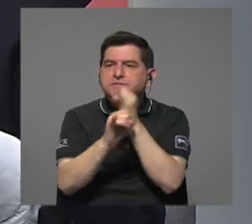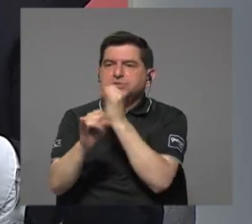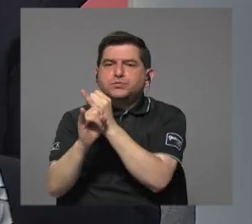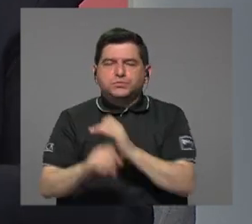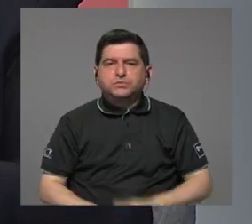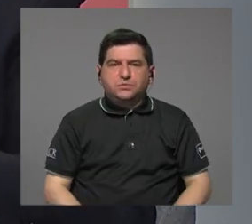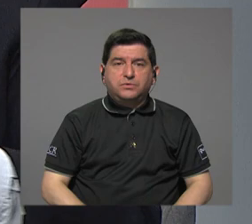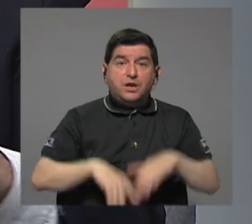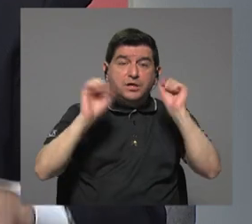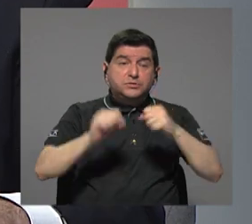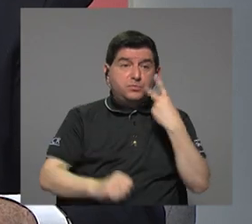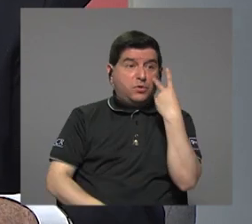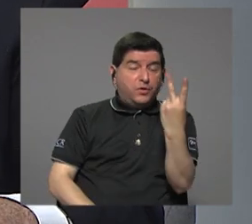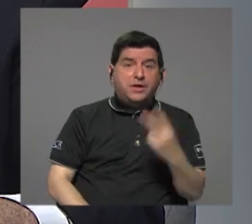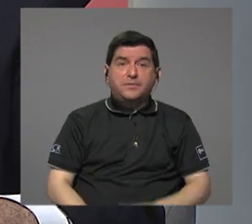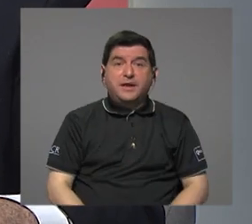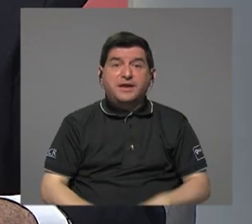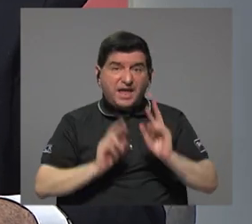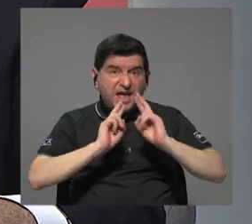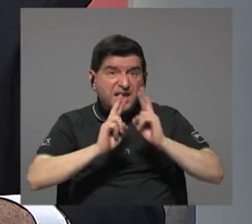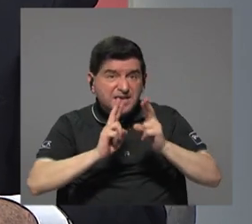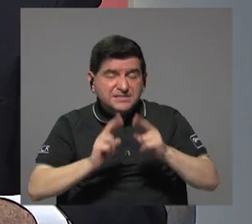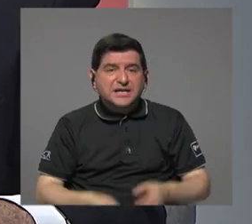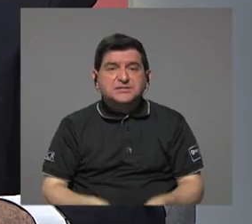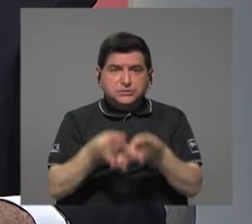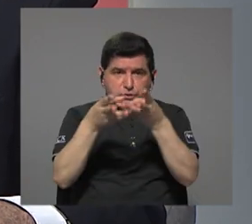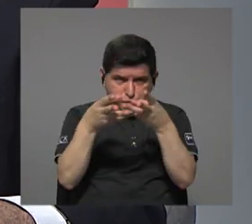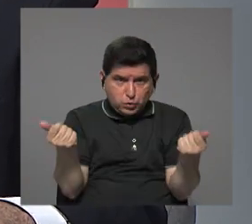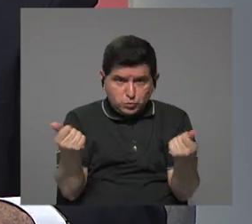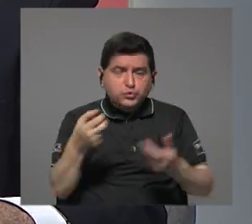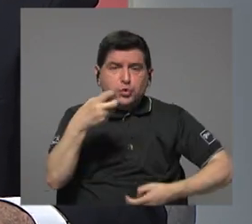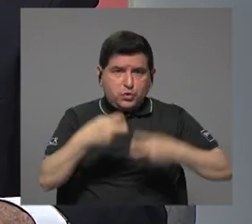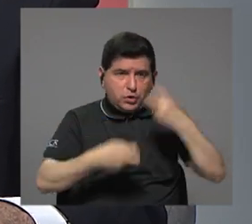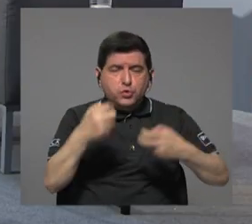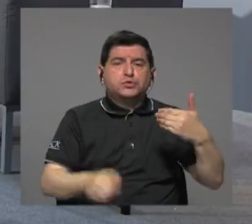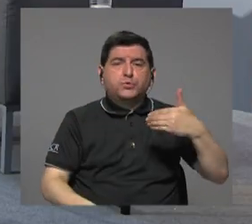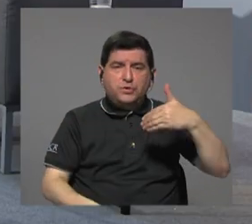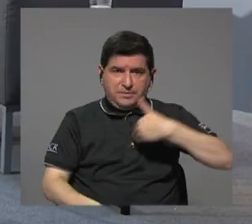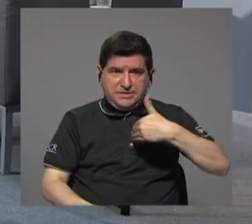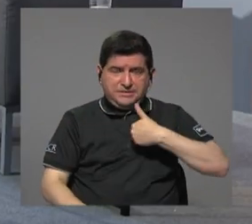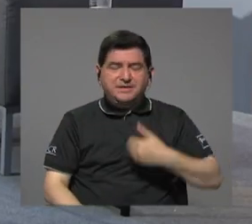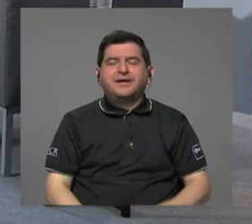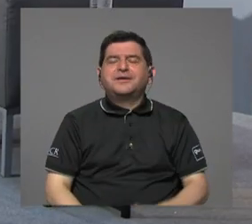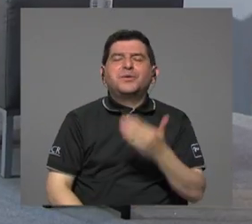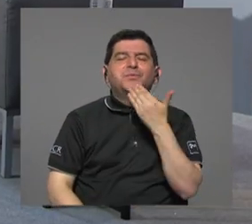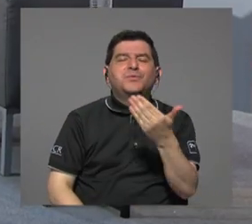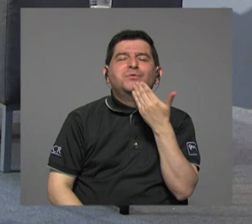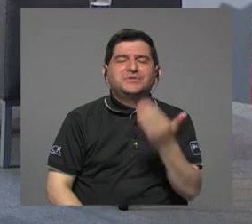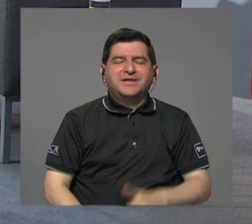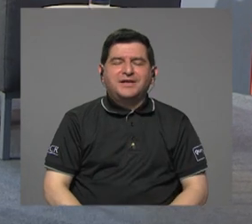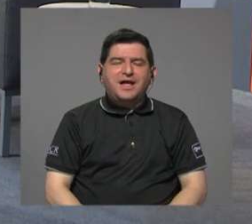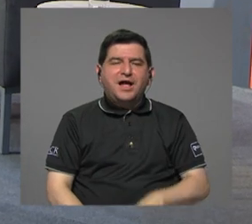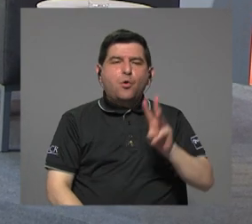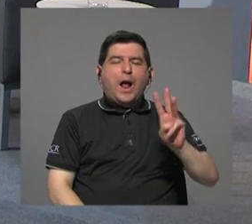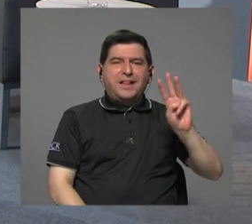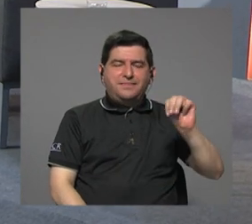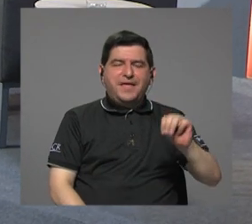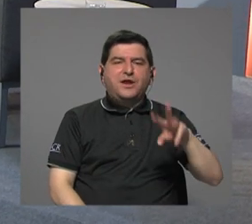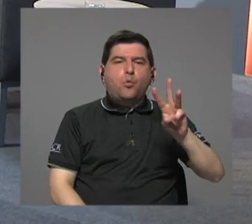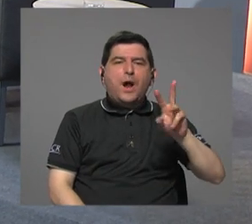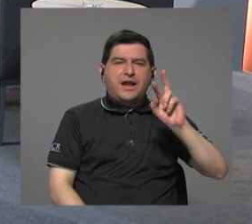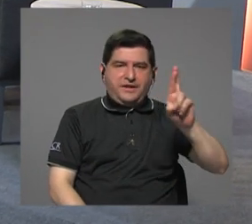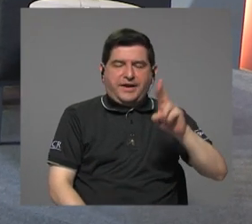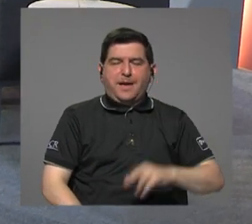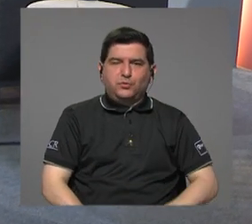para ver si se va a subsanar los errores que tienes muchas gracias a walter muñoz a wilmer